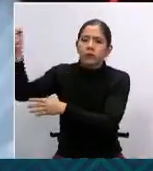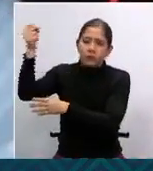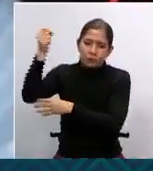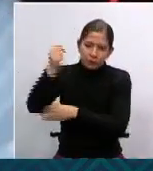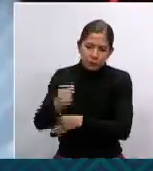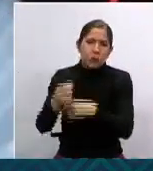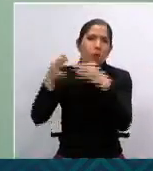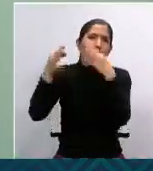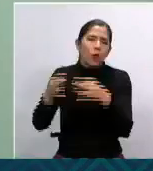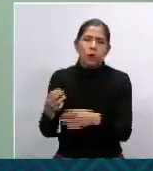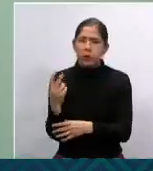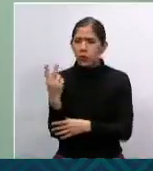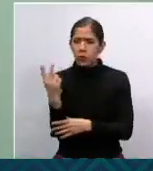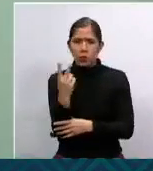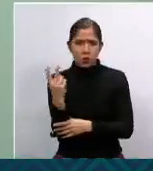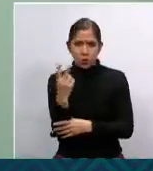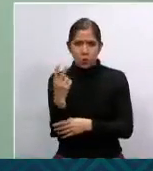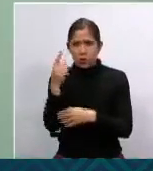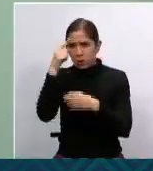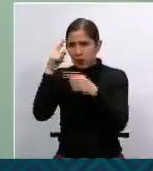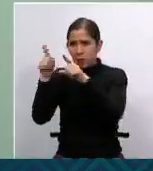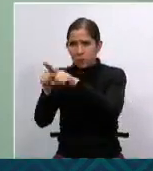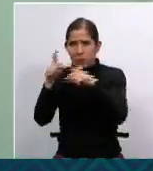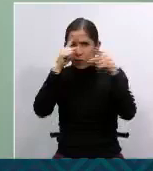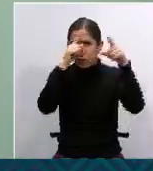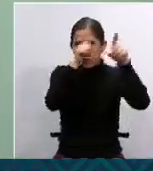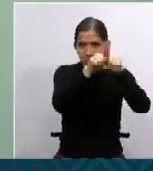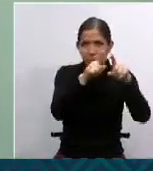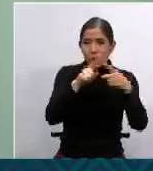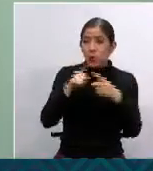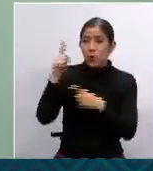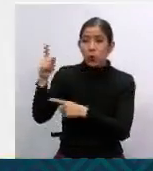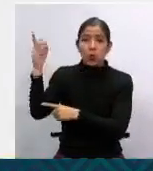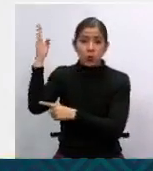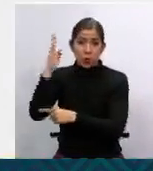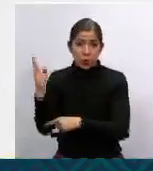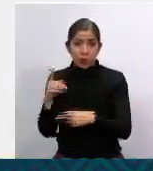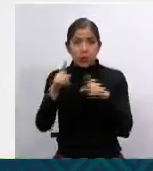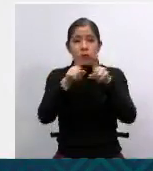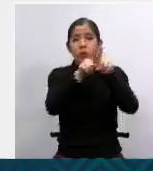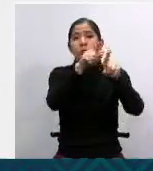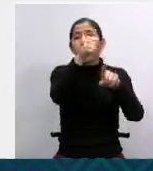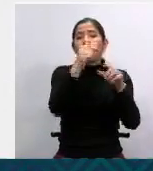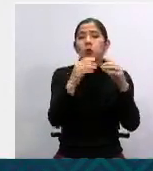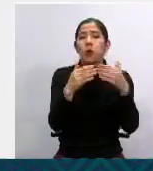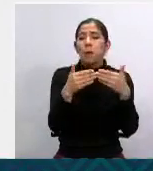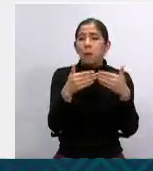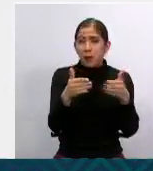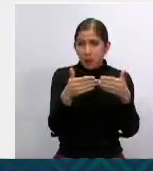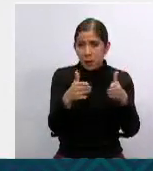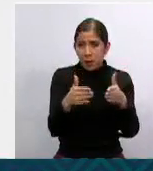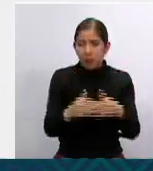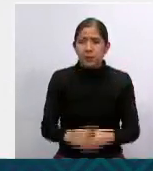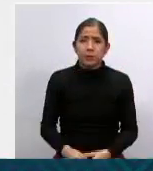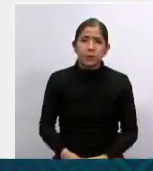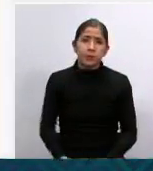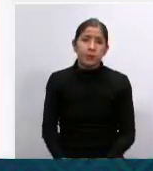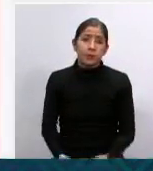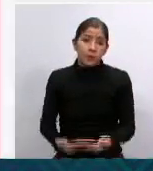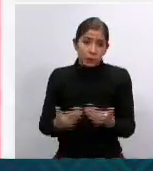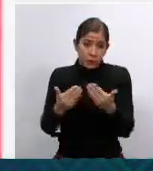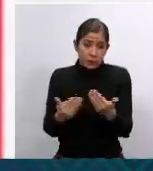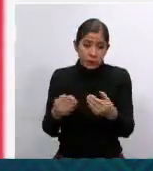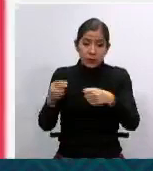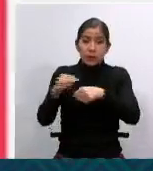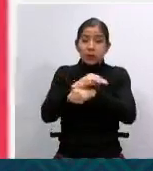extradición de los dos ciudadanos que se encuentran, uno en Brasil y el otro en Panamá. Están los plazos ahí, justamente el Ministerio